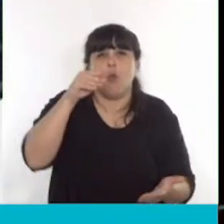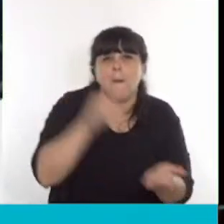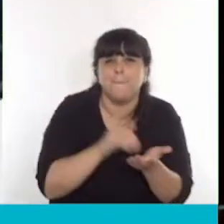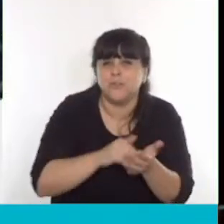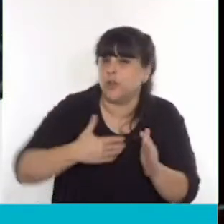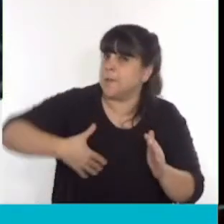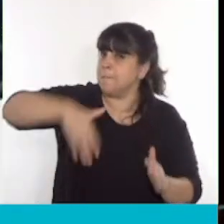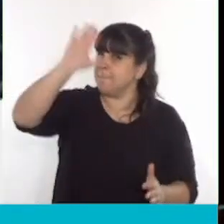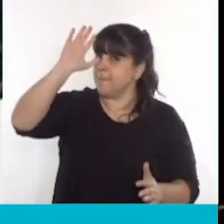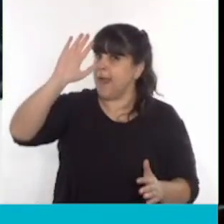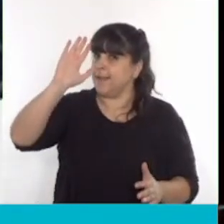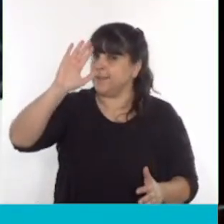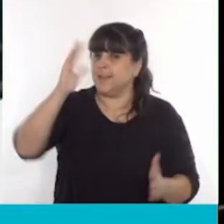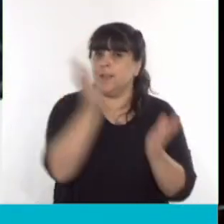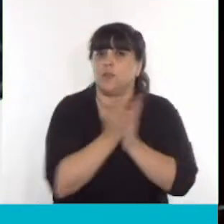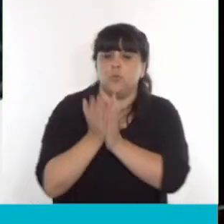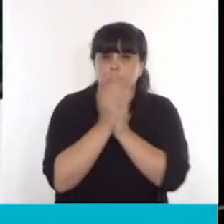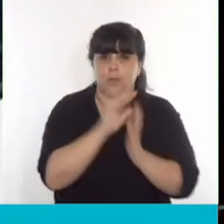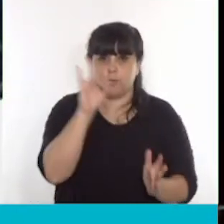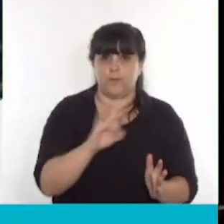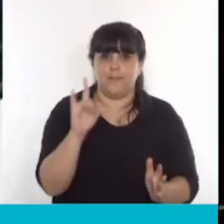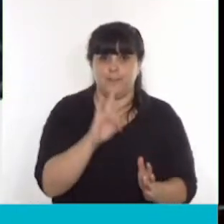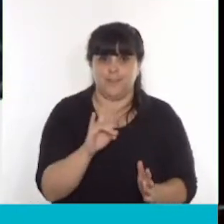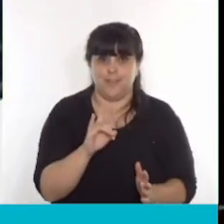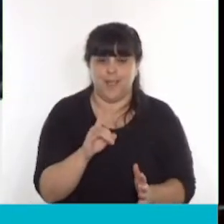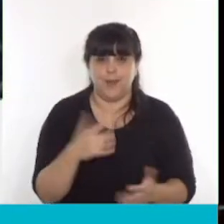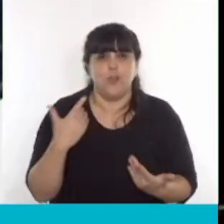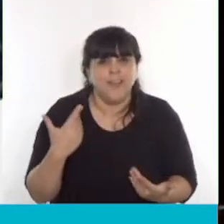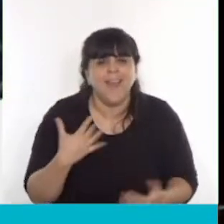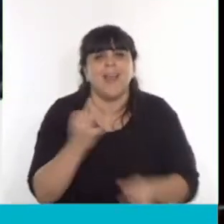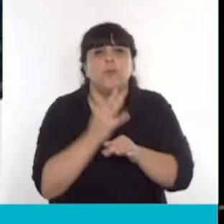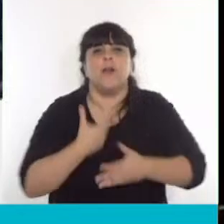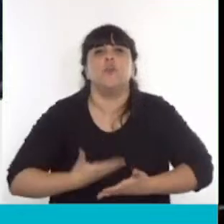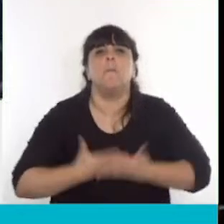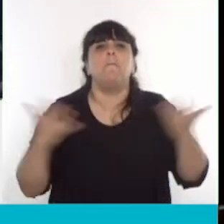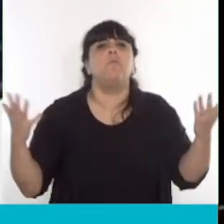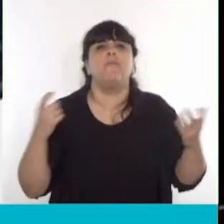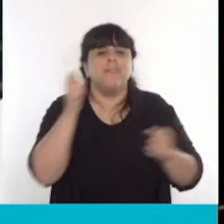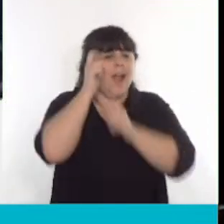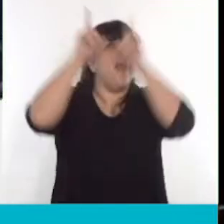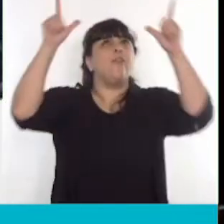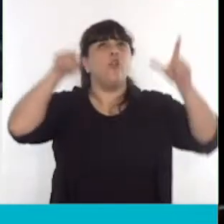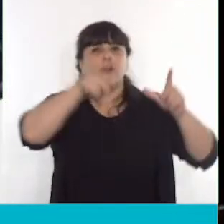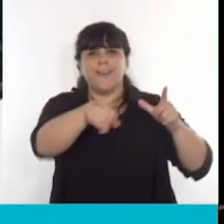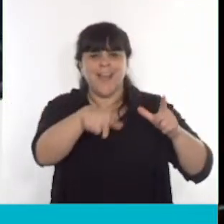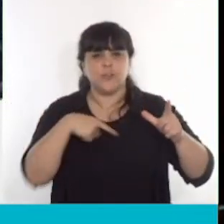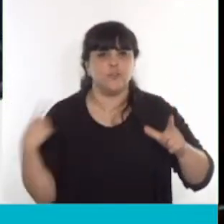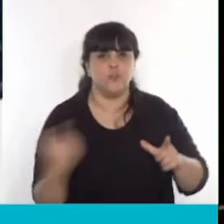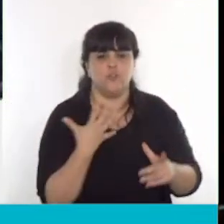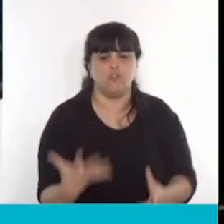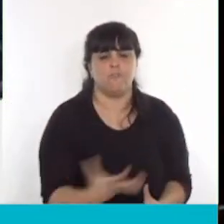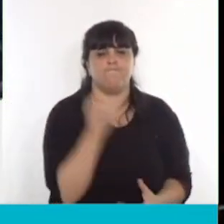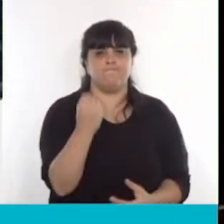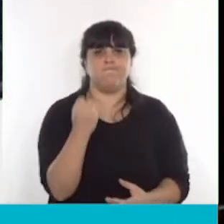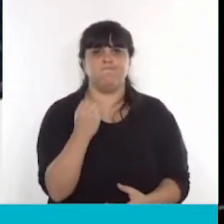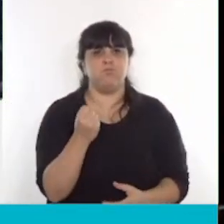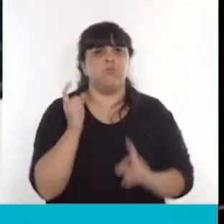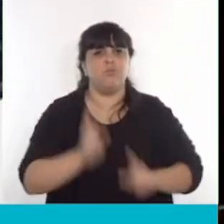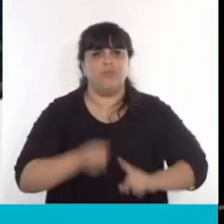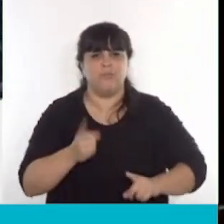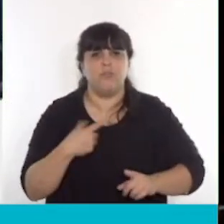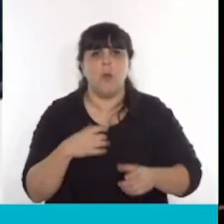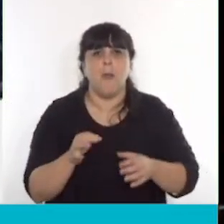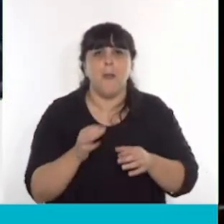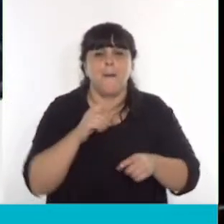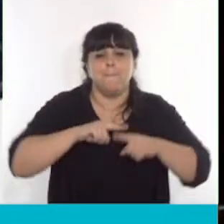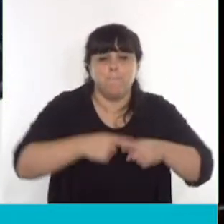en todo el país. La bandera de la educación pública es una bandera que levantamos ampliamente desde muchos sectores políticos. Nosotros,